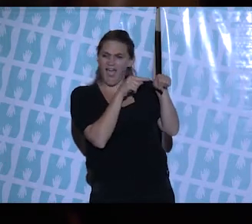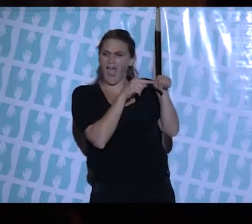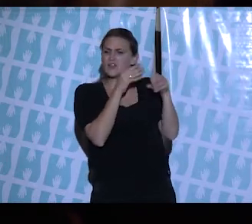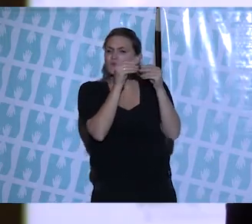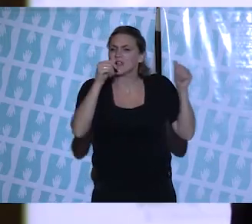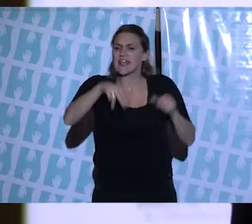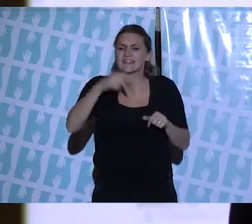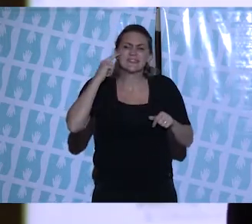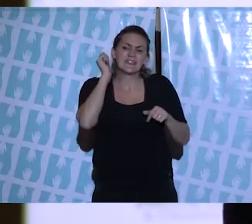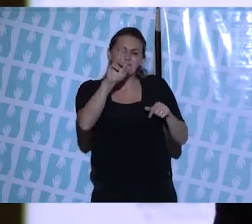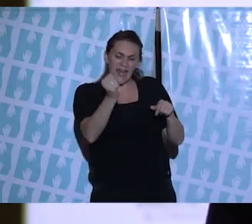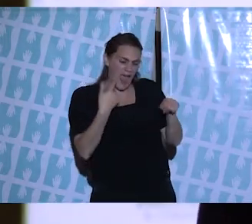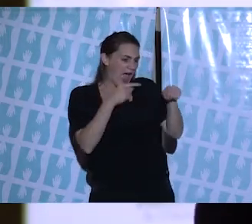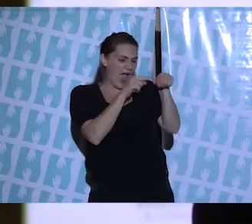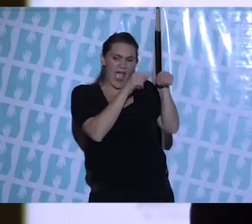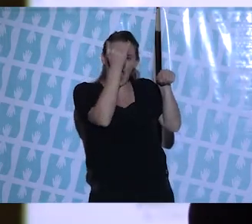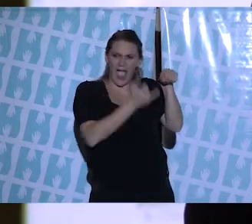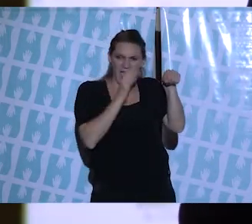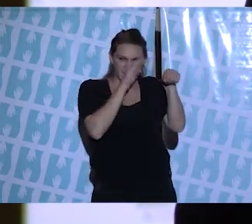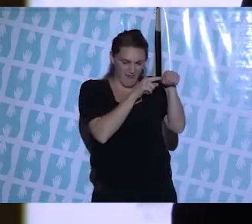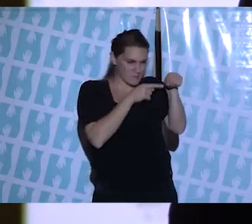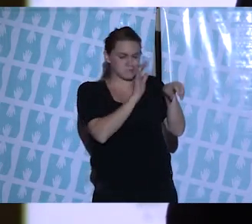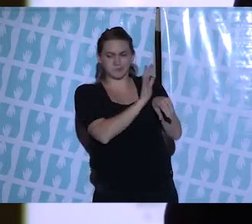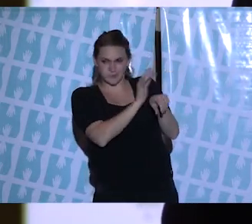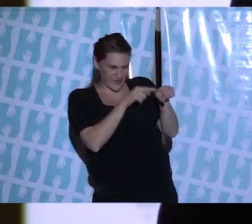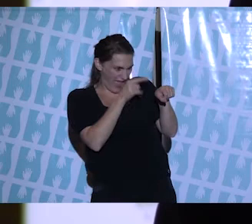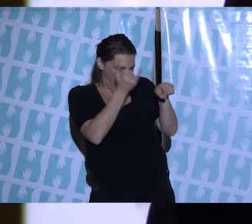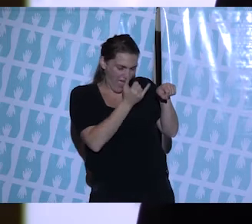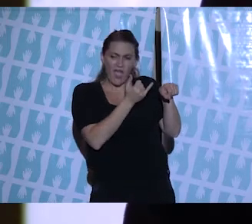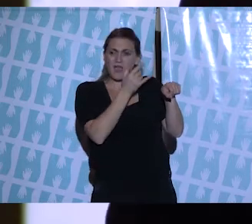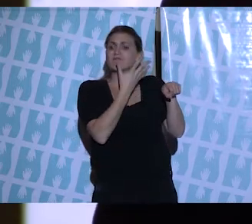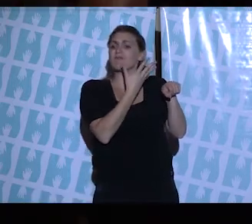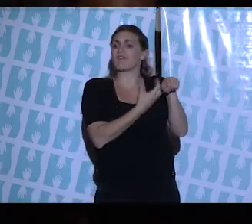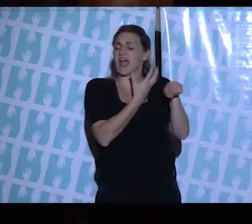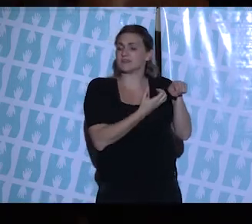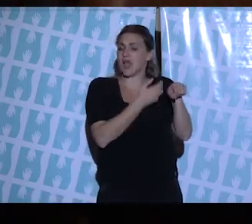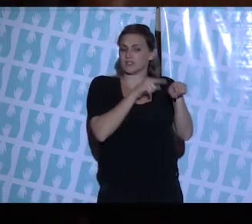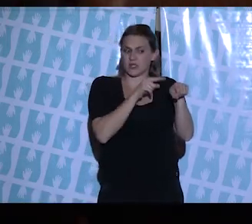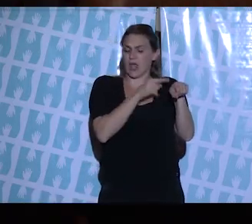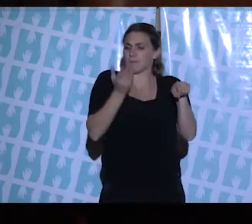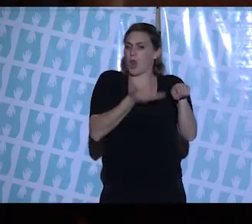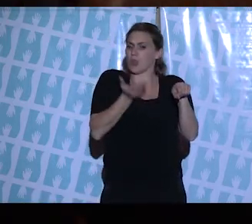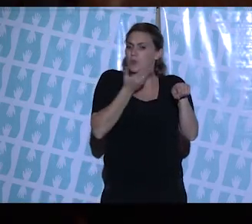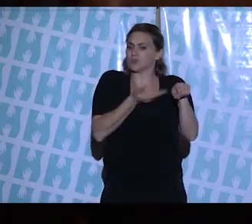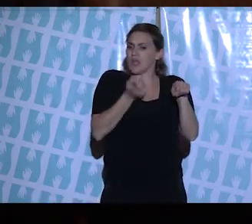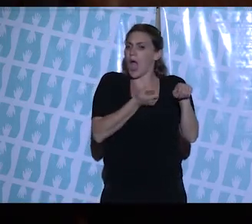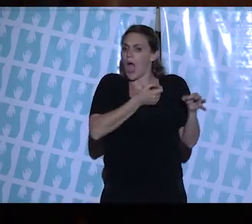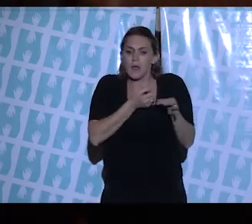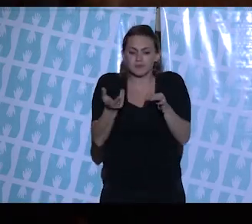llenan de cuerpos de Levy, sino que esas neuronas tienen la particularidad de fabricar una sustancia